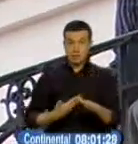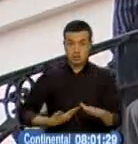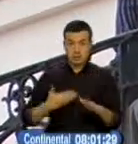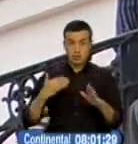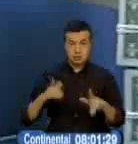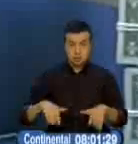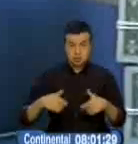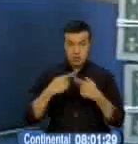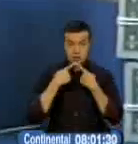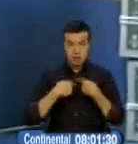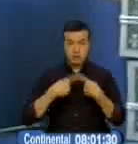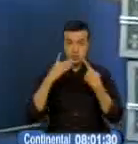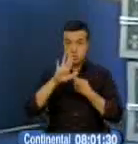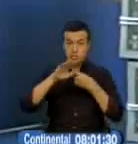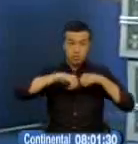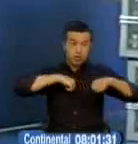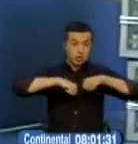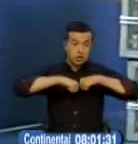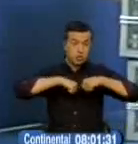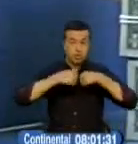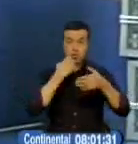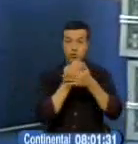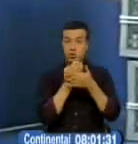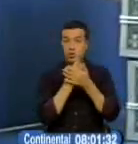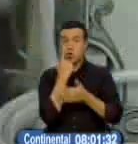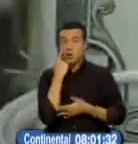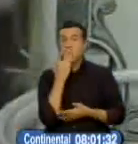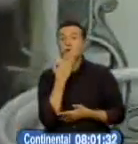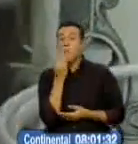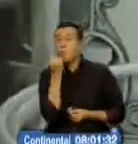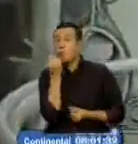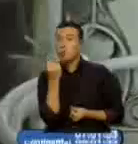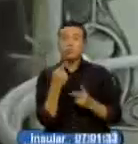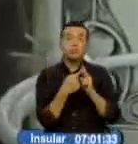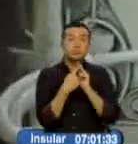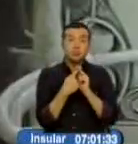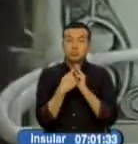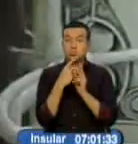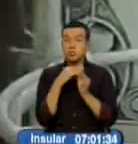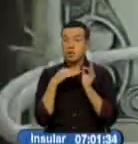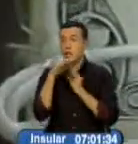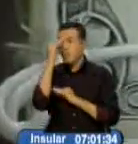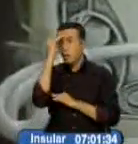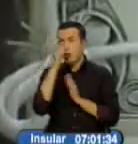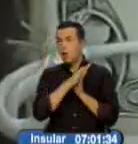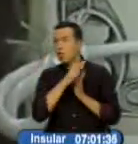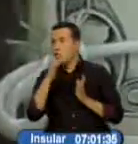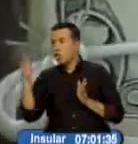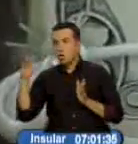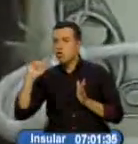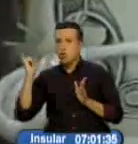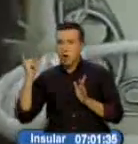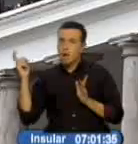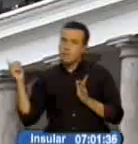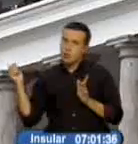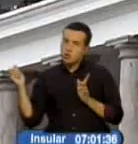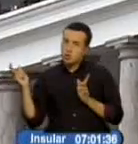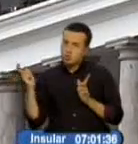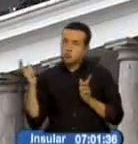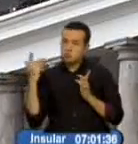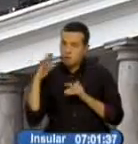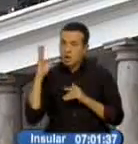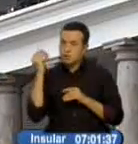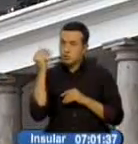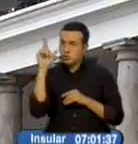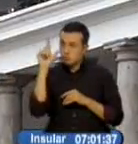gestión económica tendrá como objetivo ver alternativas de financiamiento que permitan sustituir deudas de largo plazo y de interés elevado.